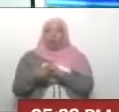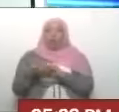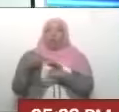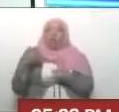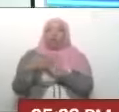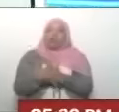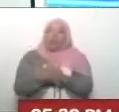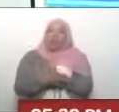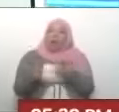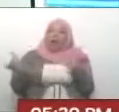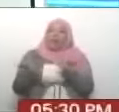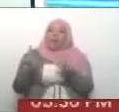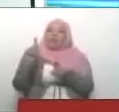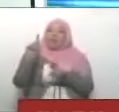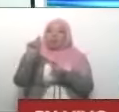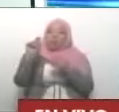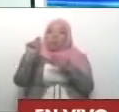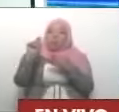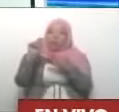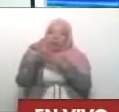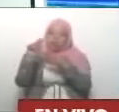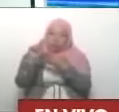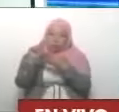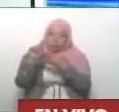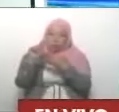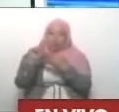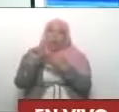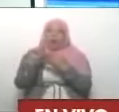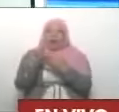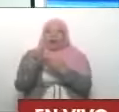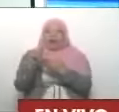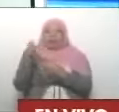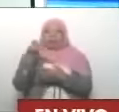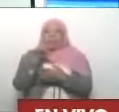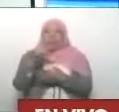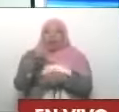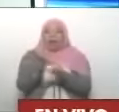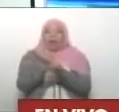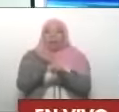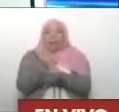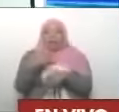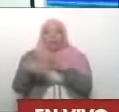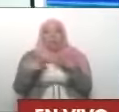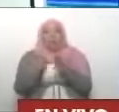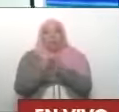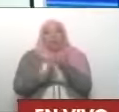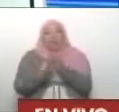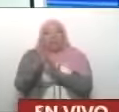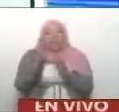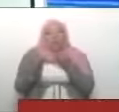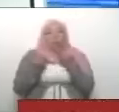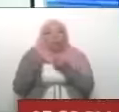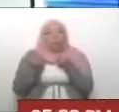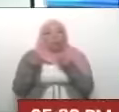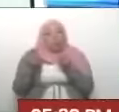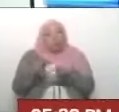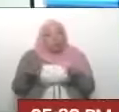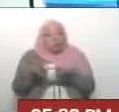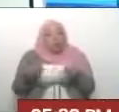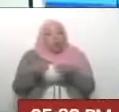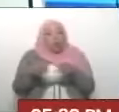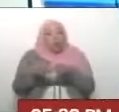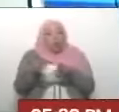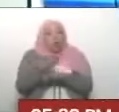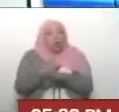reforzamiento debido, y así citan sus declaraciones, la necesidad de seguir avanzando en el fortalecimiento de los equipos de